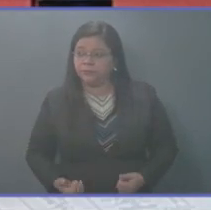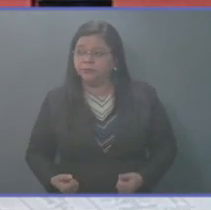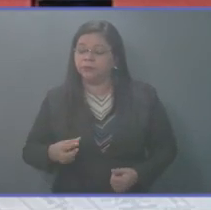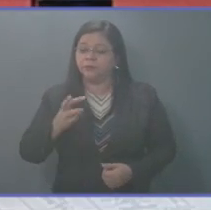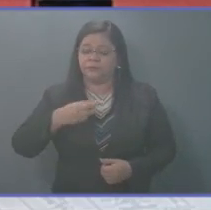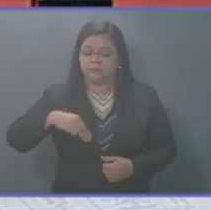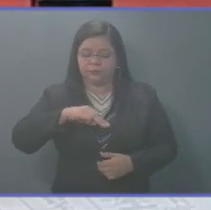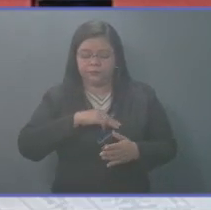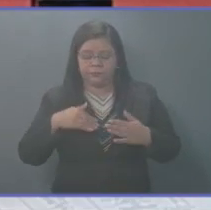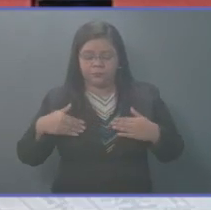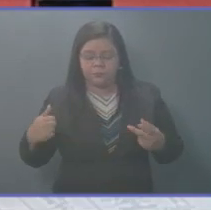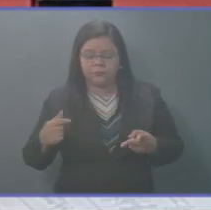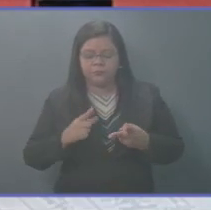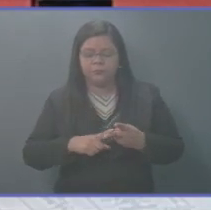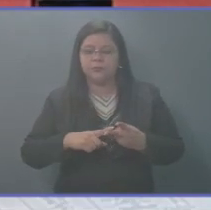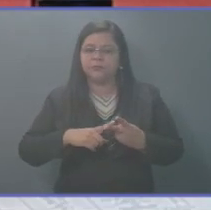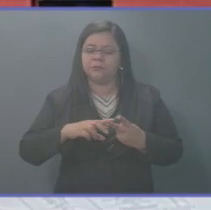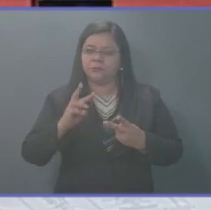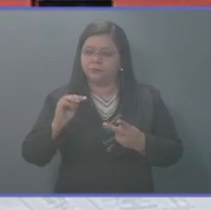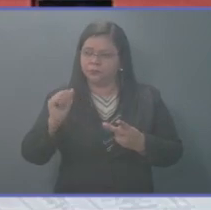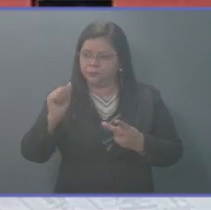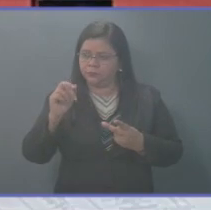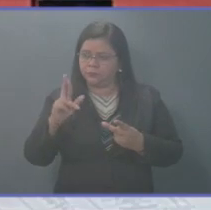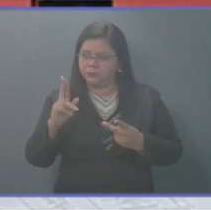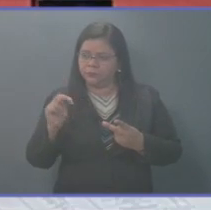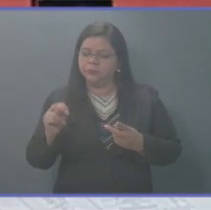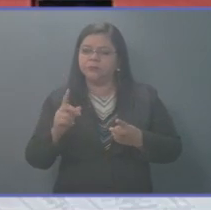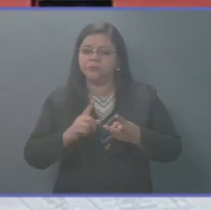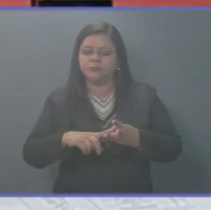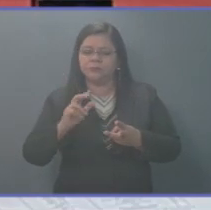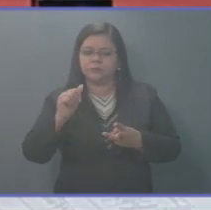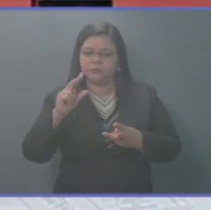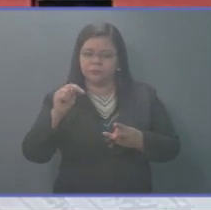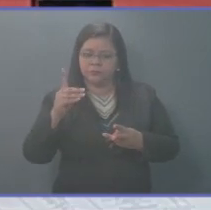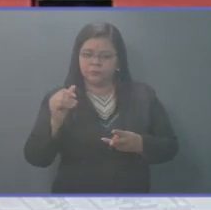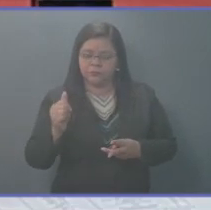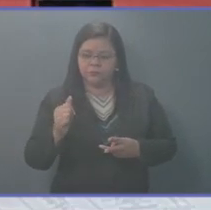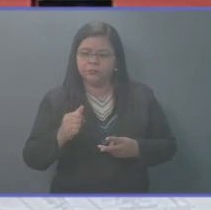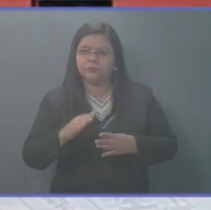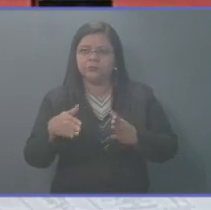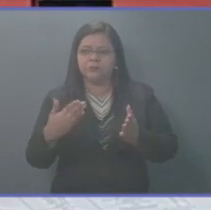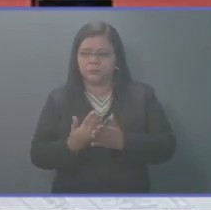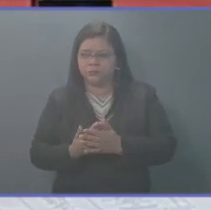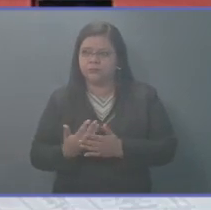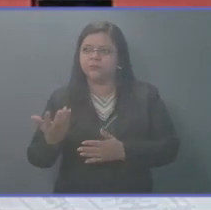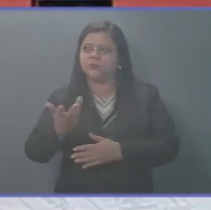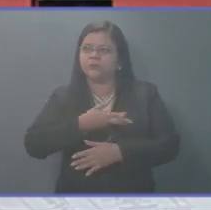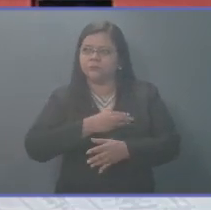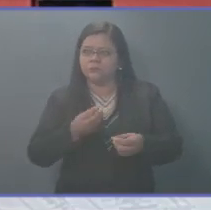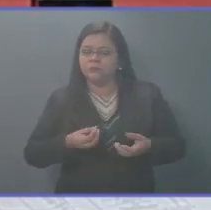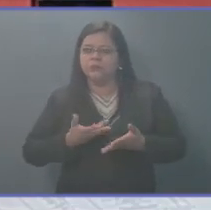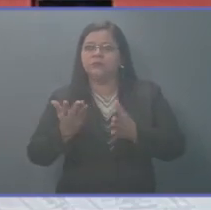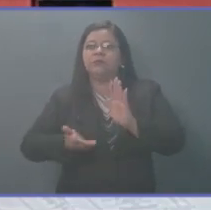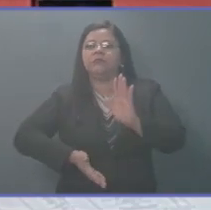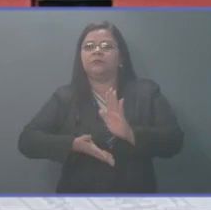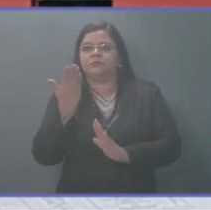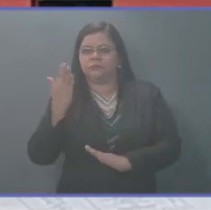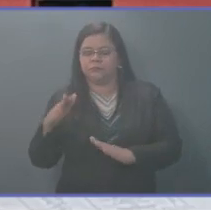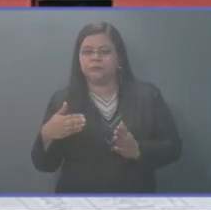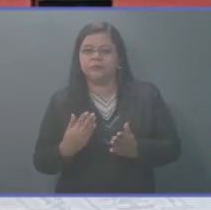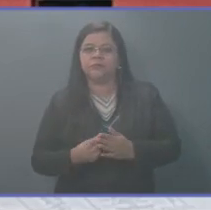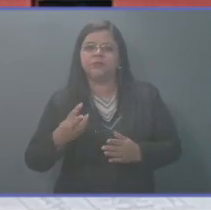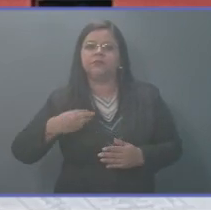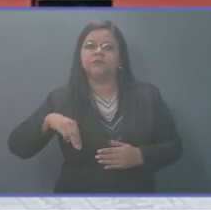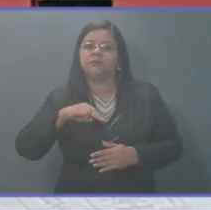al mar y anda verdad para recolección georreferenciada de muestras e intensificarlas que nosotros como ministerio